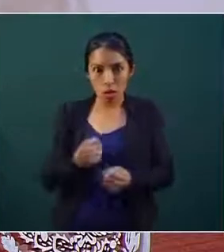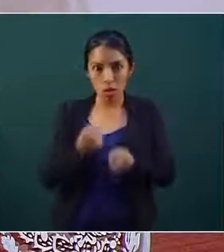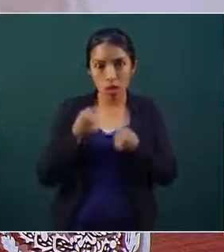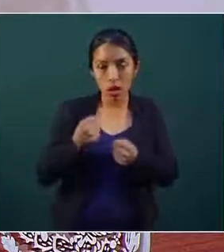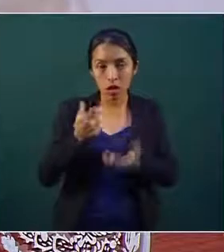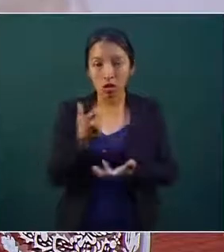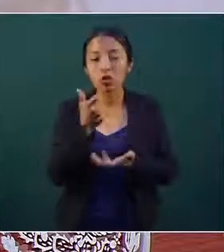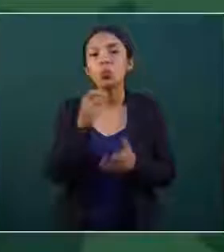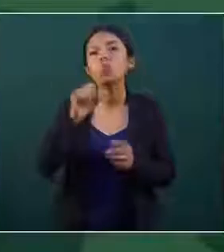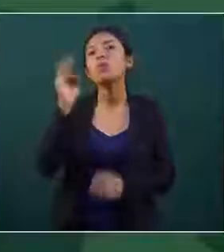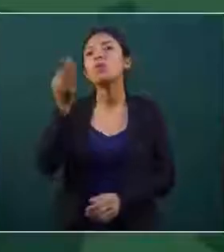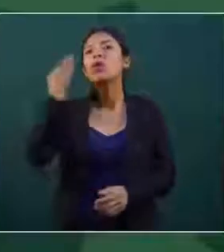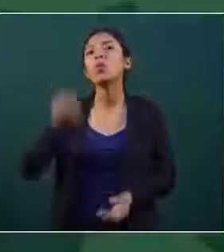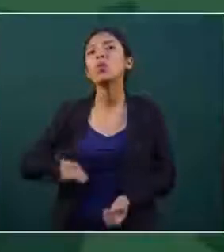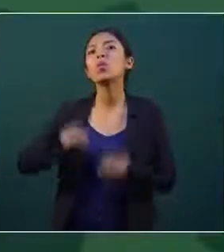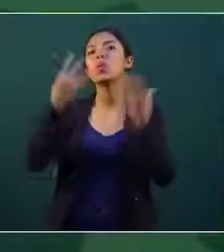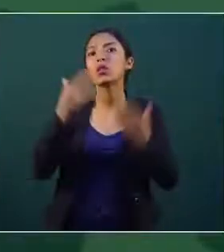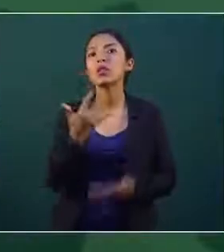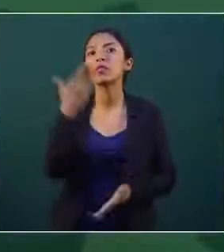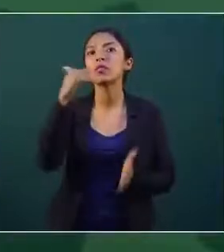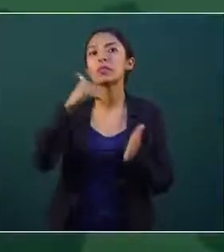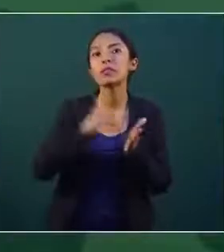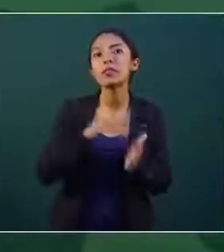total de